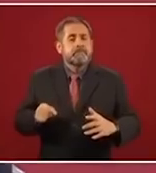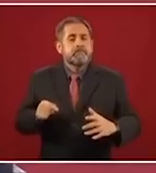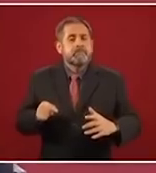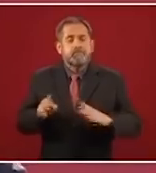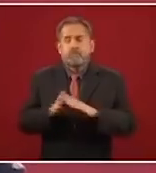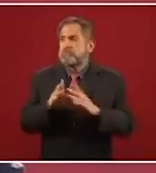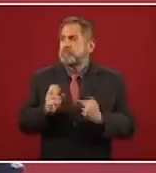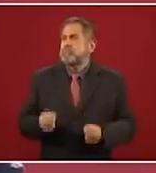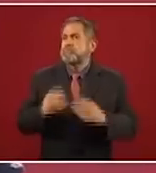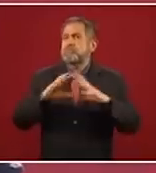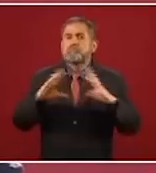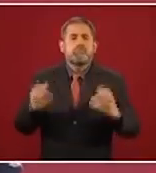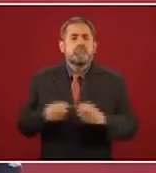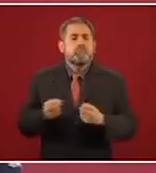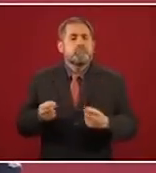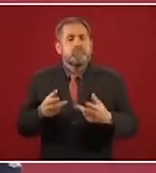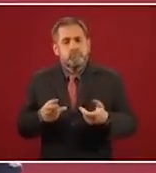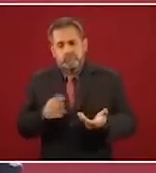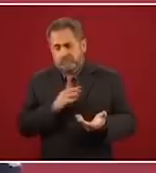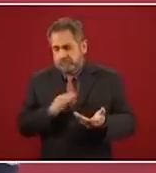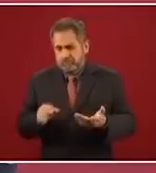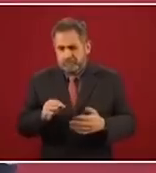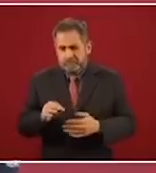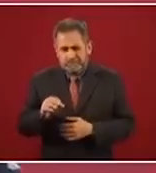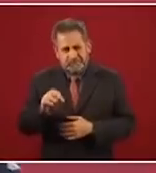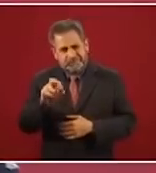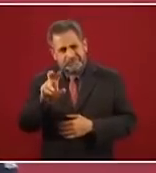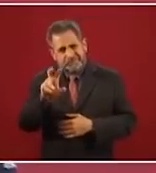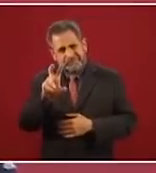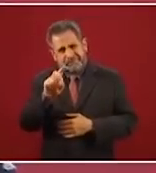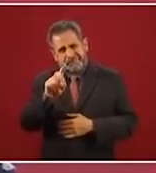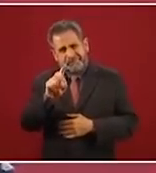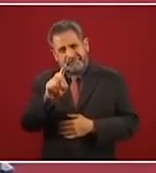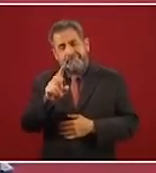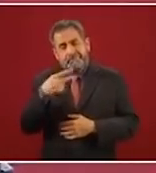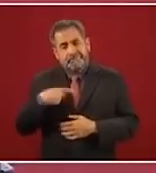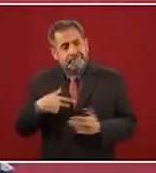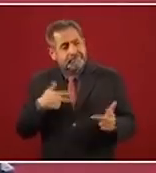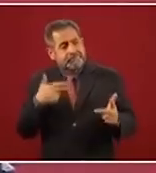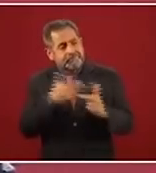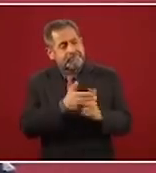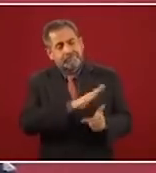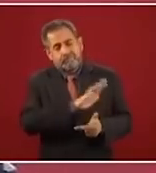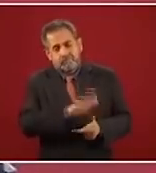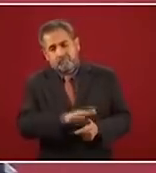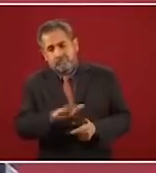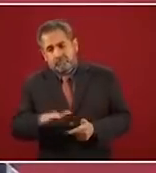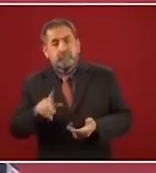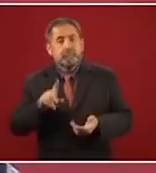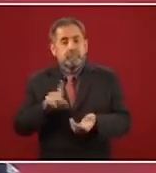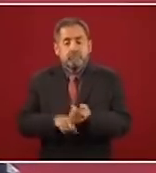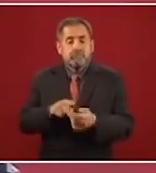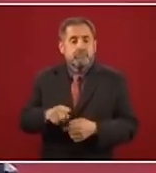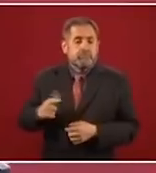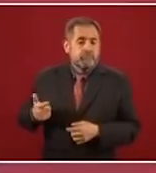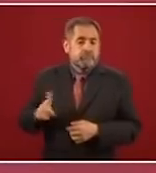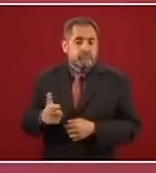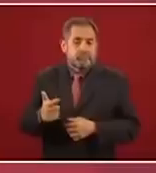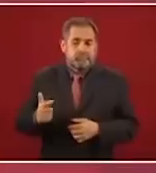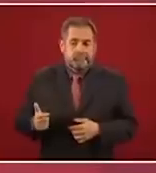llegaron a ver hasta cerca de 30 homicidios en Guanajuato.